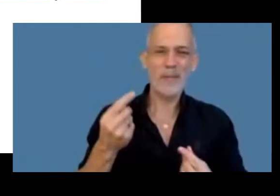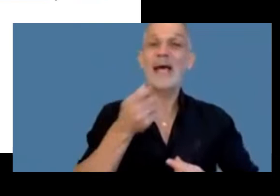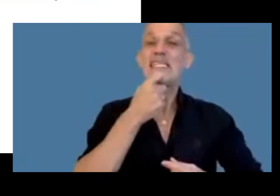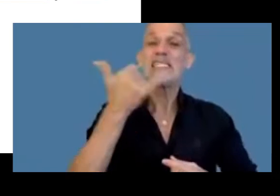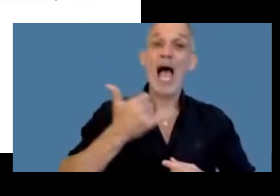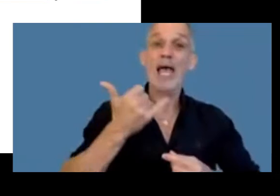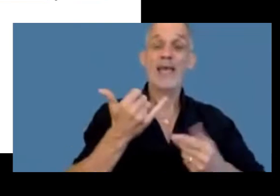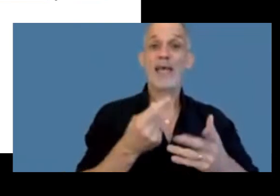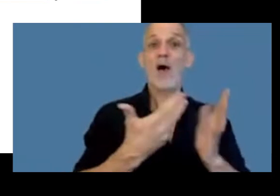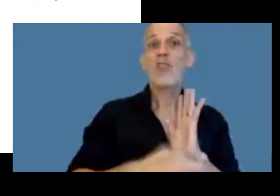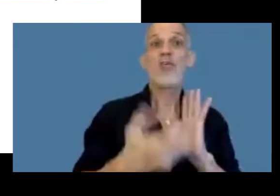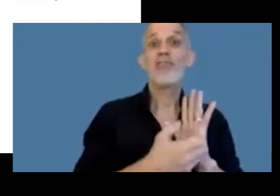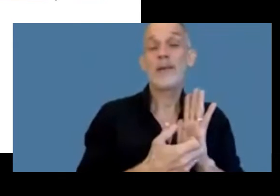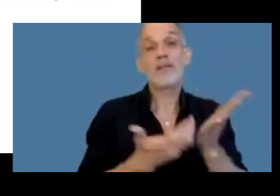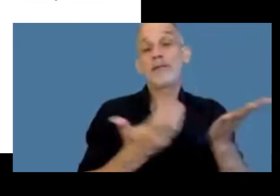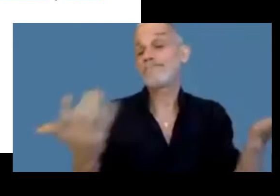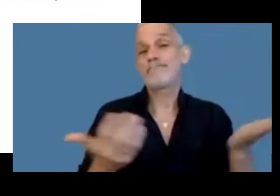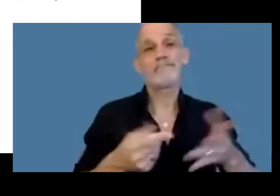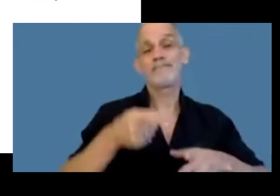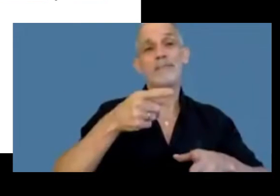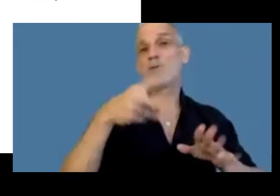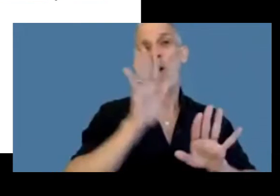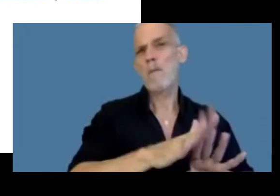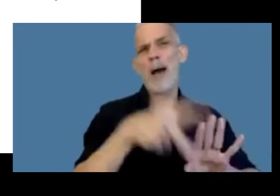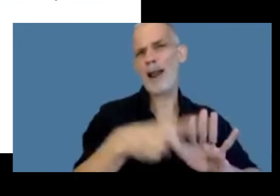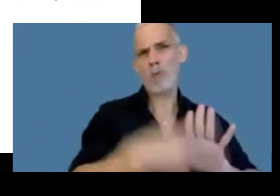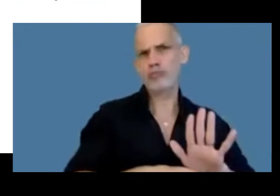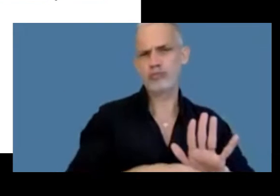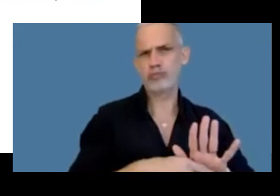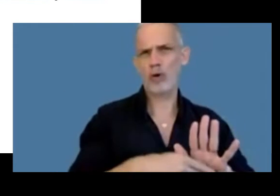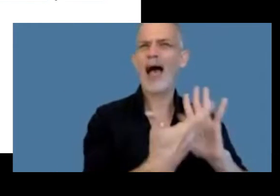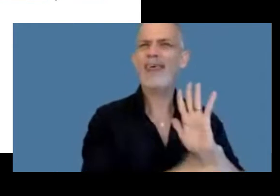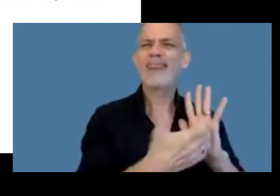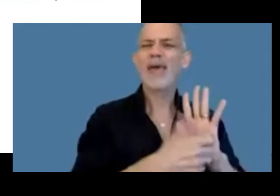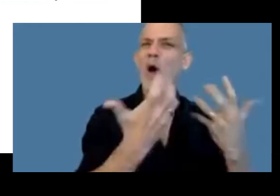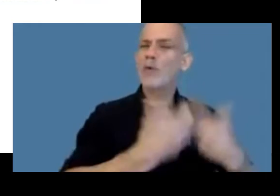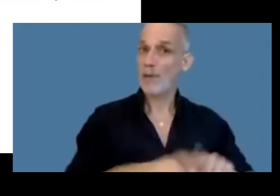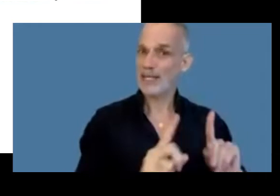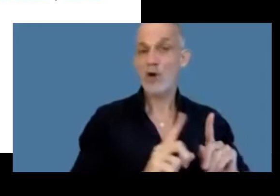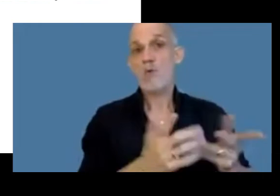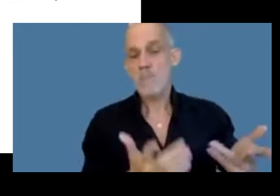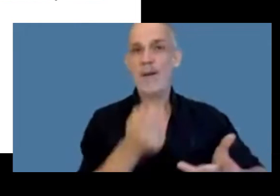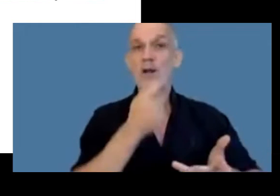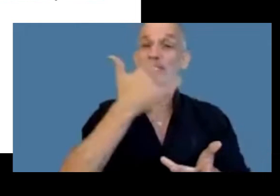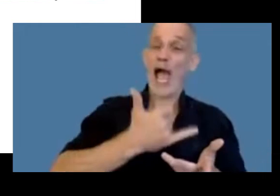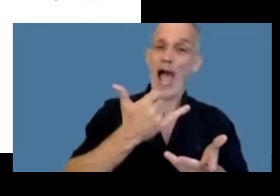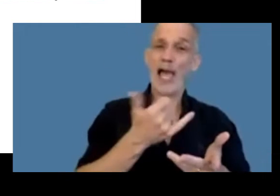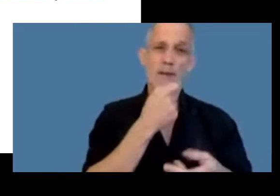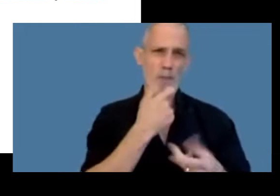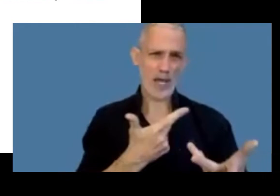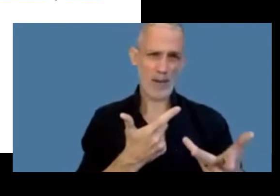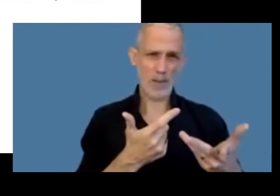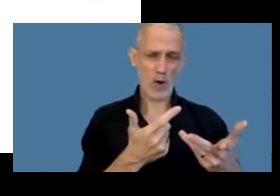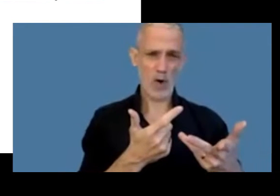débito en cuenta, tienen que hacer el stop debit. Creo, no lo he probado, pero si tienen